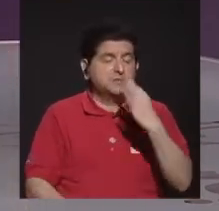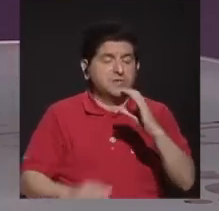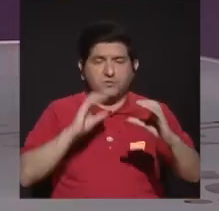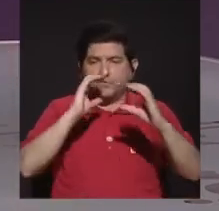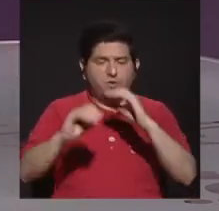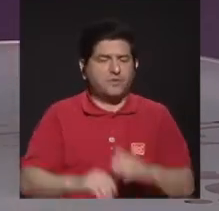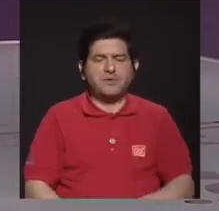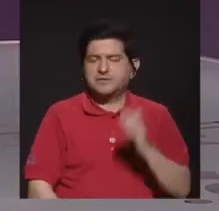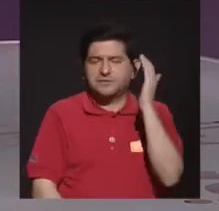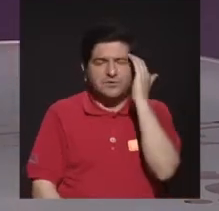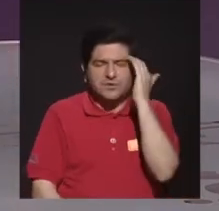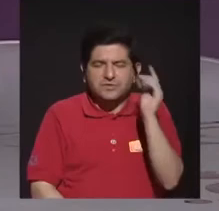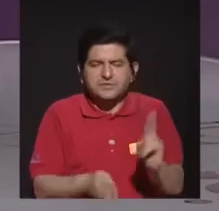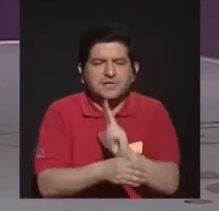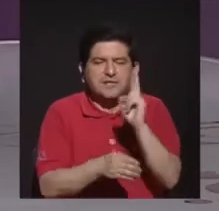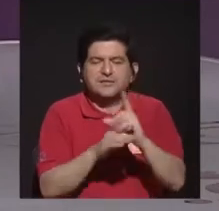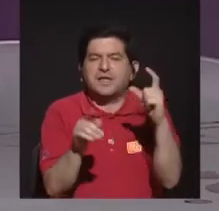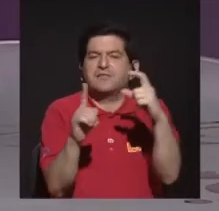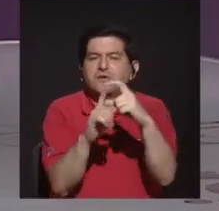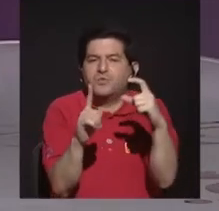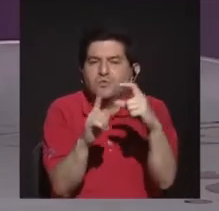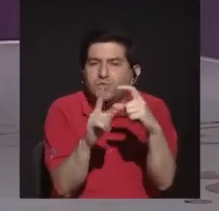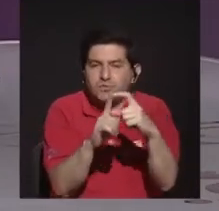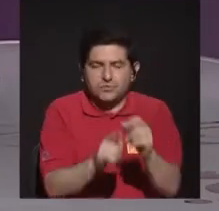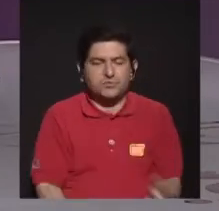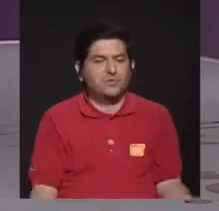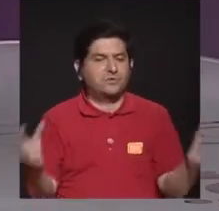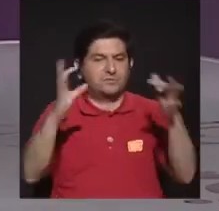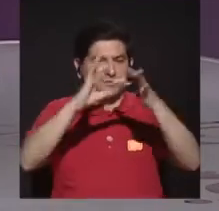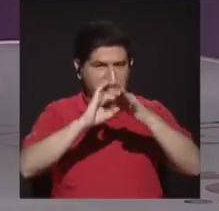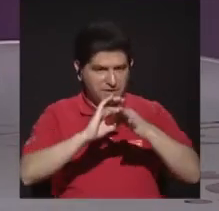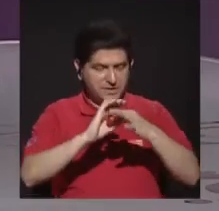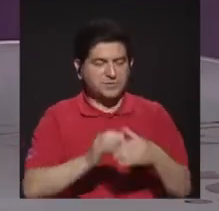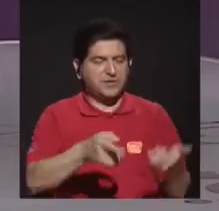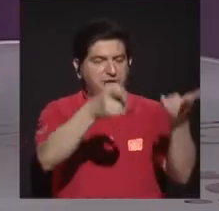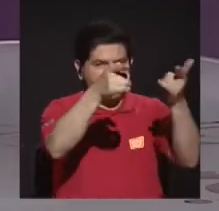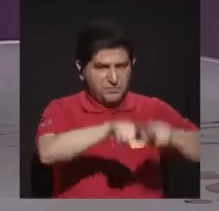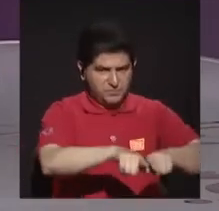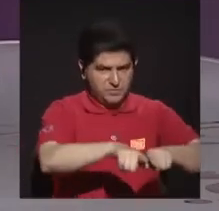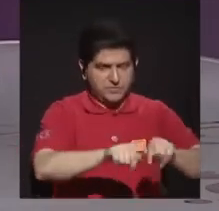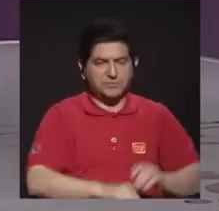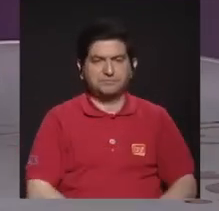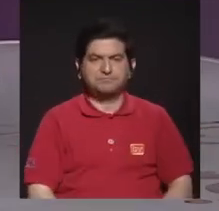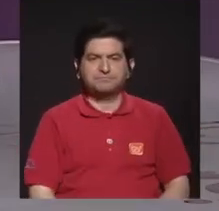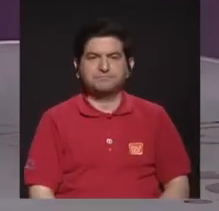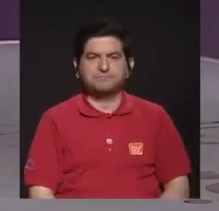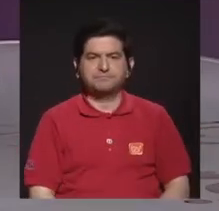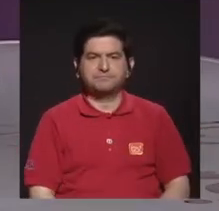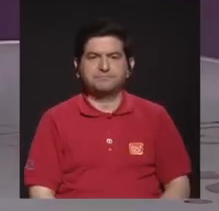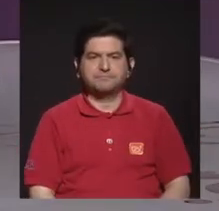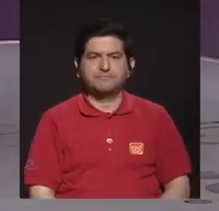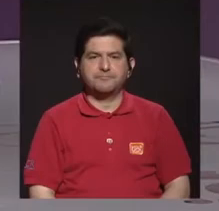son conscientes del uso de las palabras que tienen respecto de estos sucesos, ¿no? Pensar en